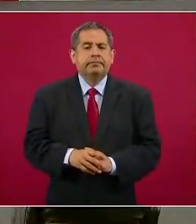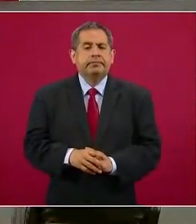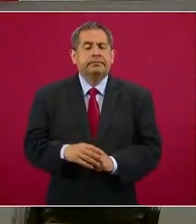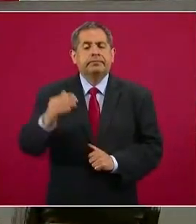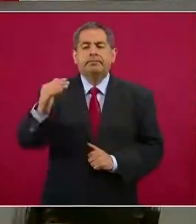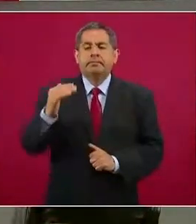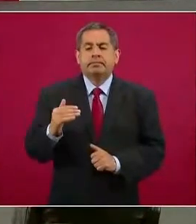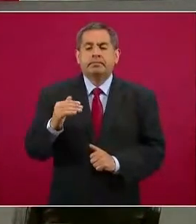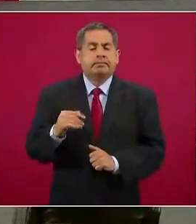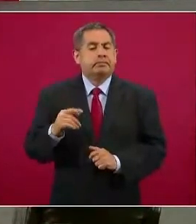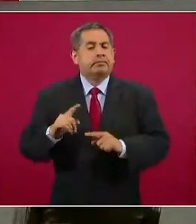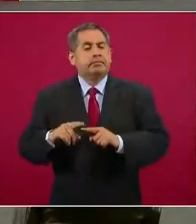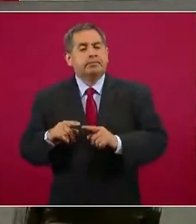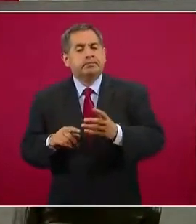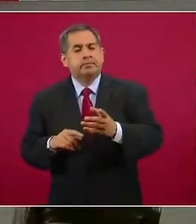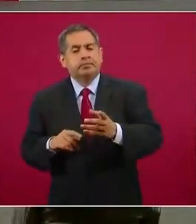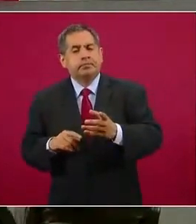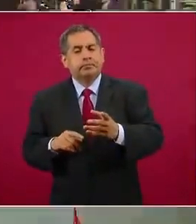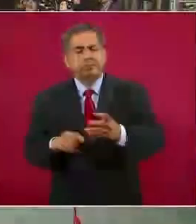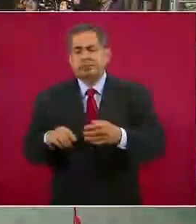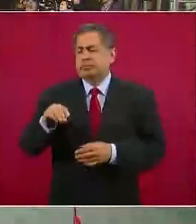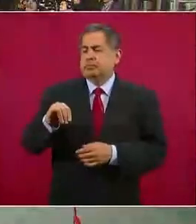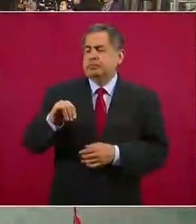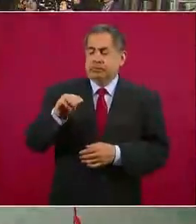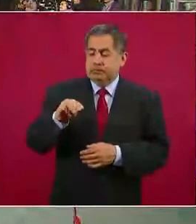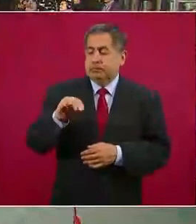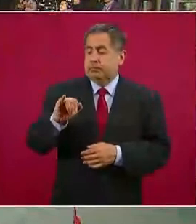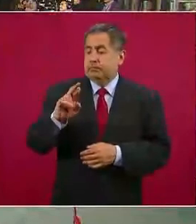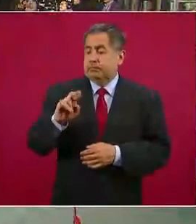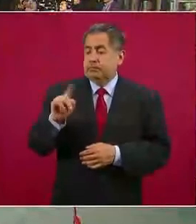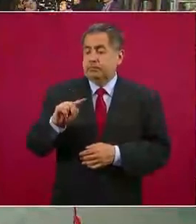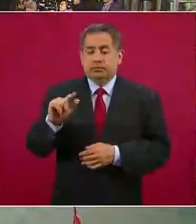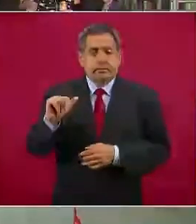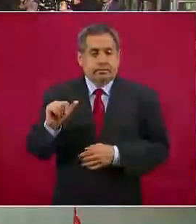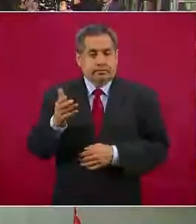vamos con Mirza.